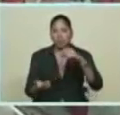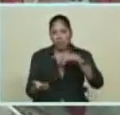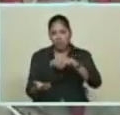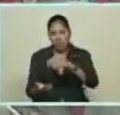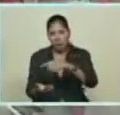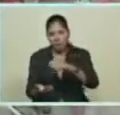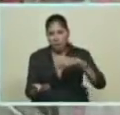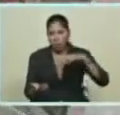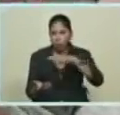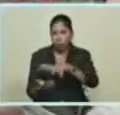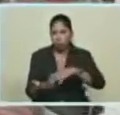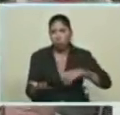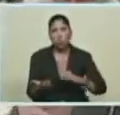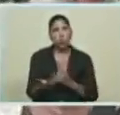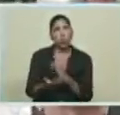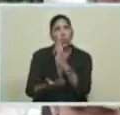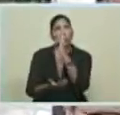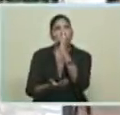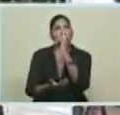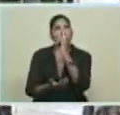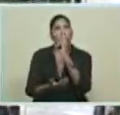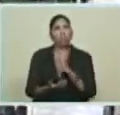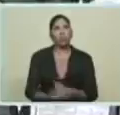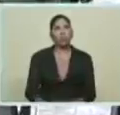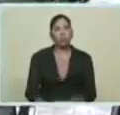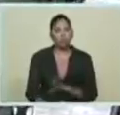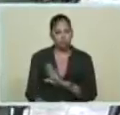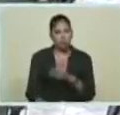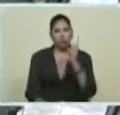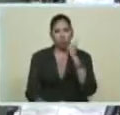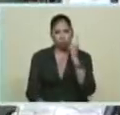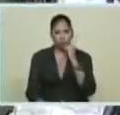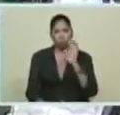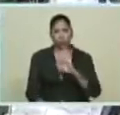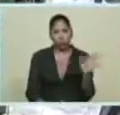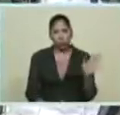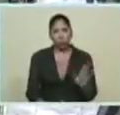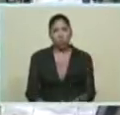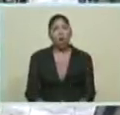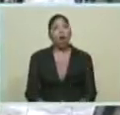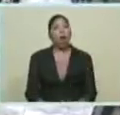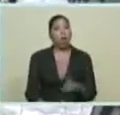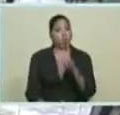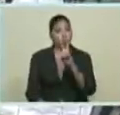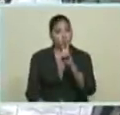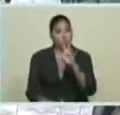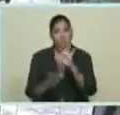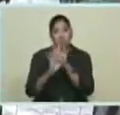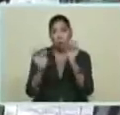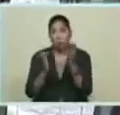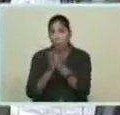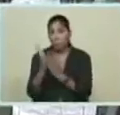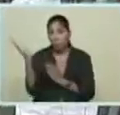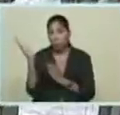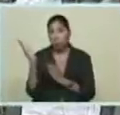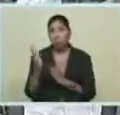2017 y el desarrollo de una nueva modalidad nacida en la Fuerza Armada